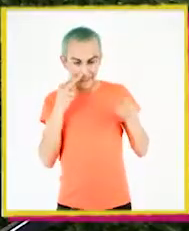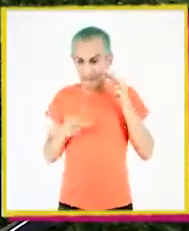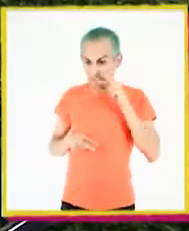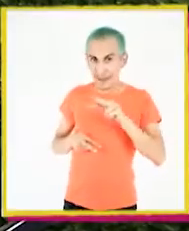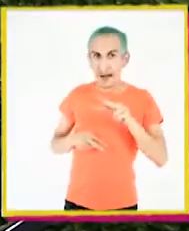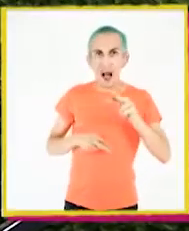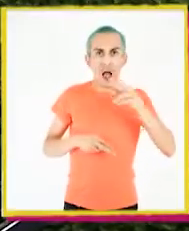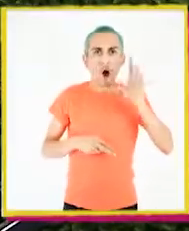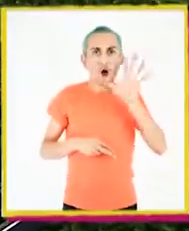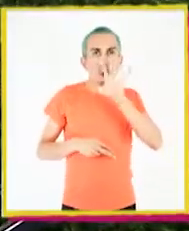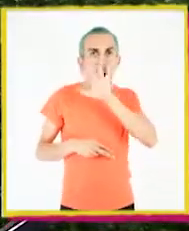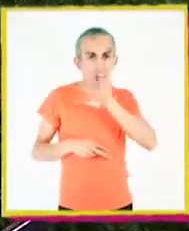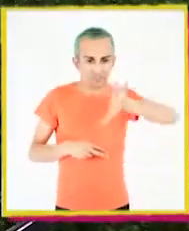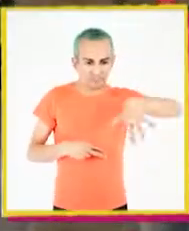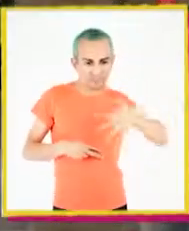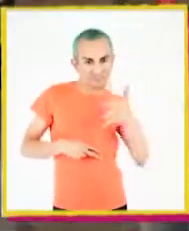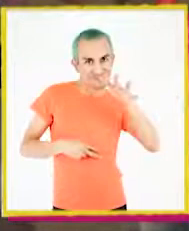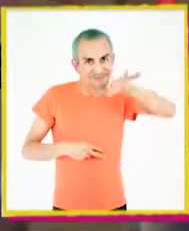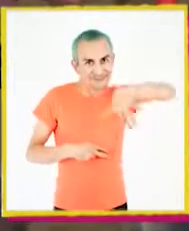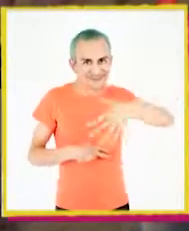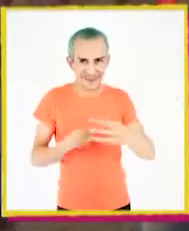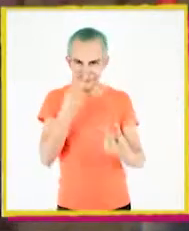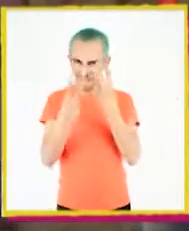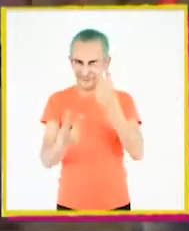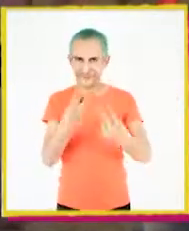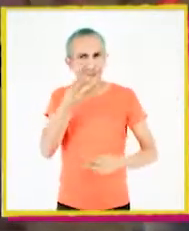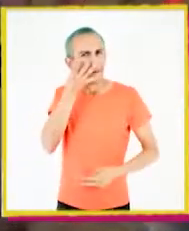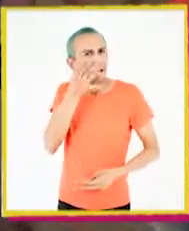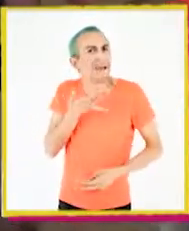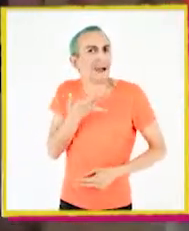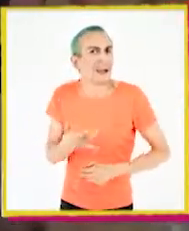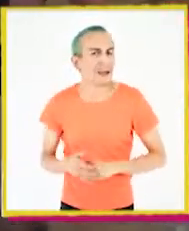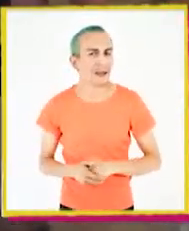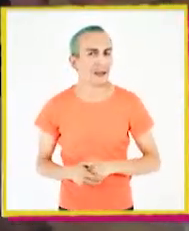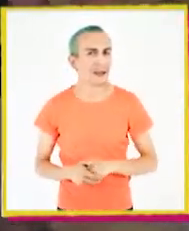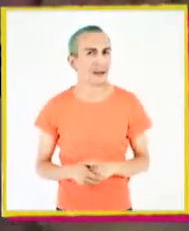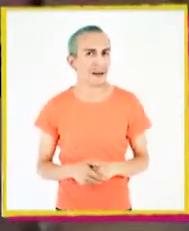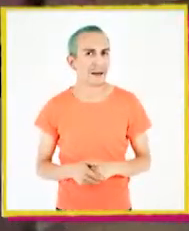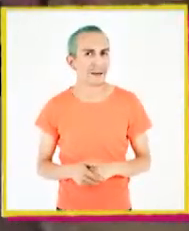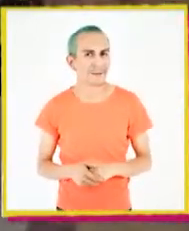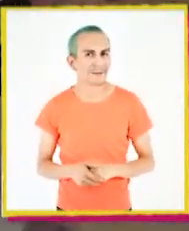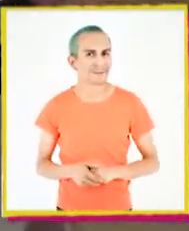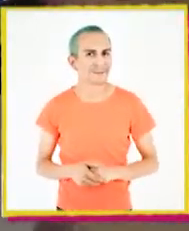Miren cómo se mueve la tinta. ¿Qué pudieron observar?